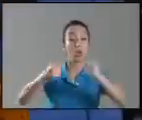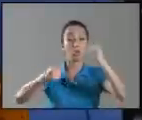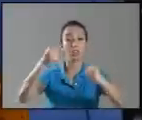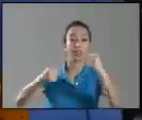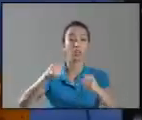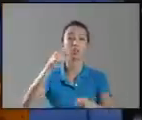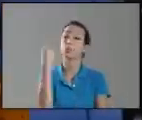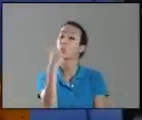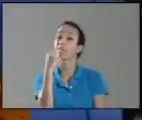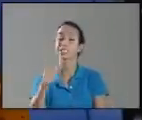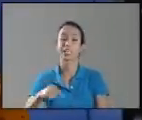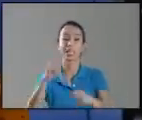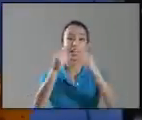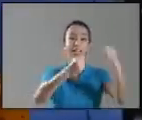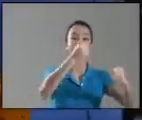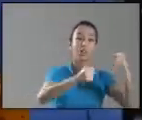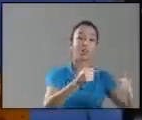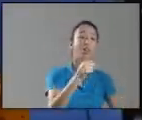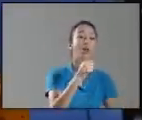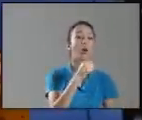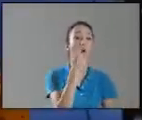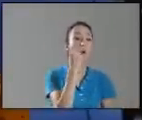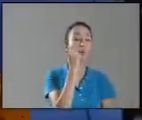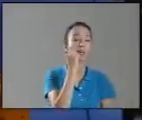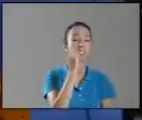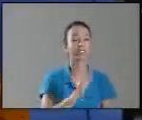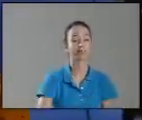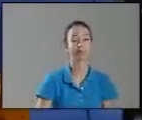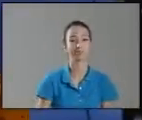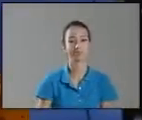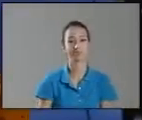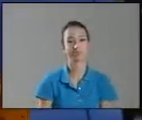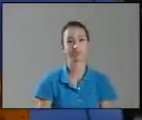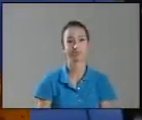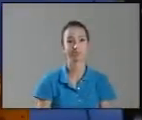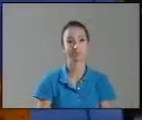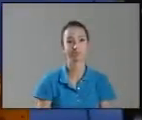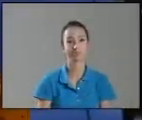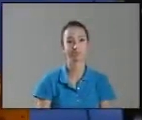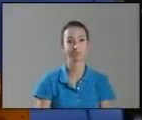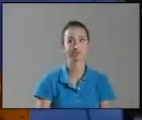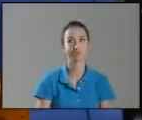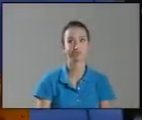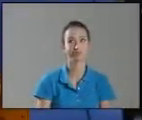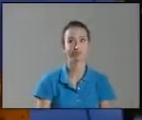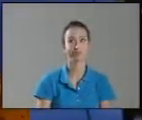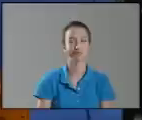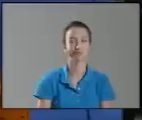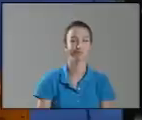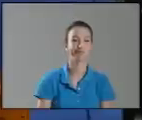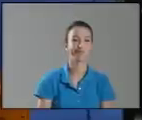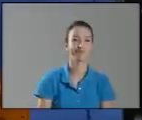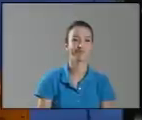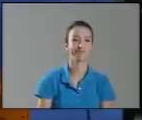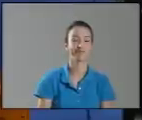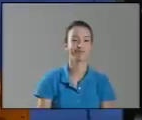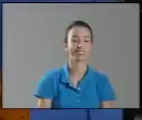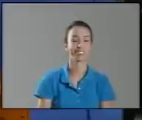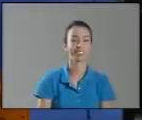profesionales, los profesionales, las motoristas, los motoristas, las narcas y los narcos.